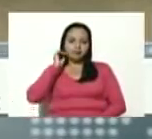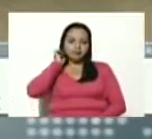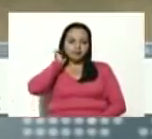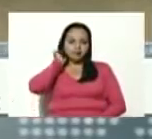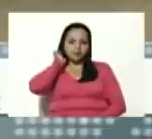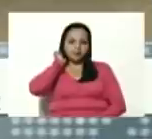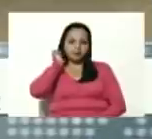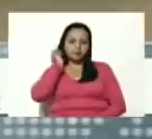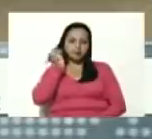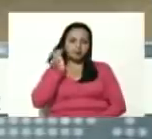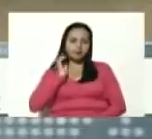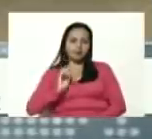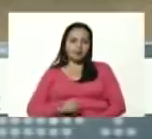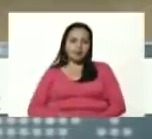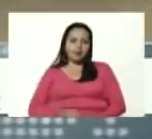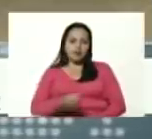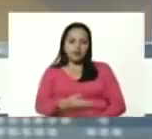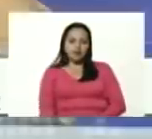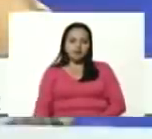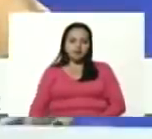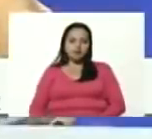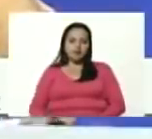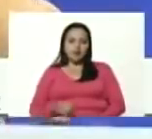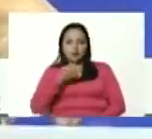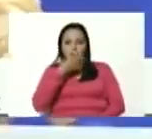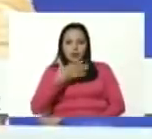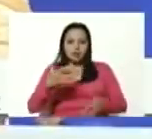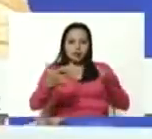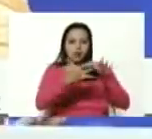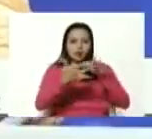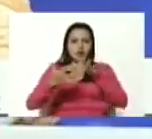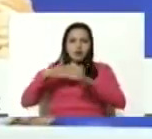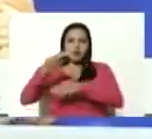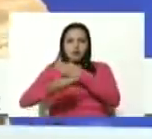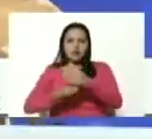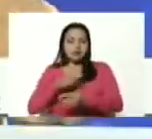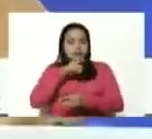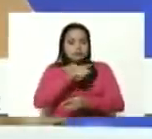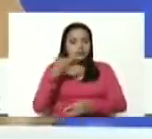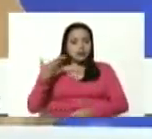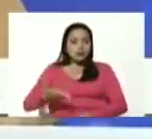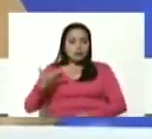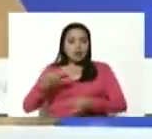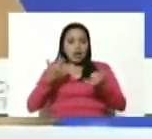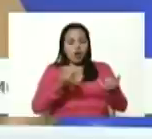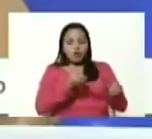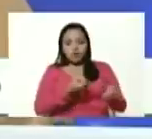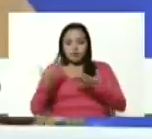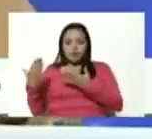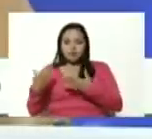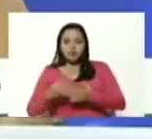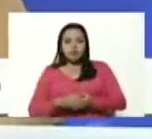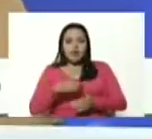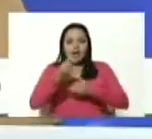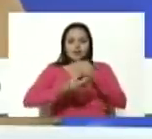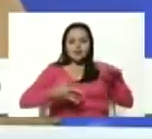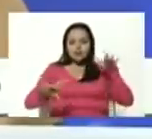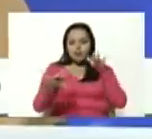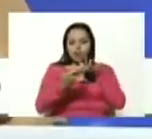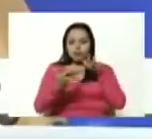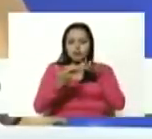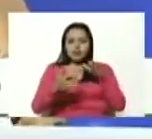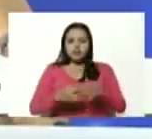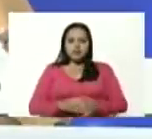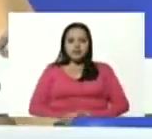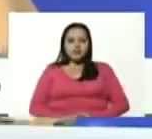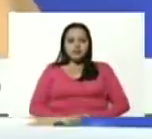Bonito pase, vale. Miren, es muy importante, ahora vamos a hacer un pase